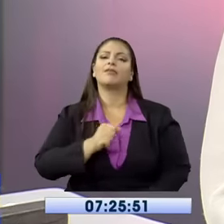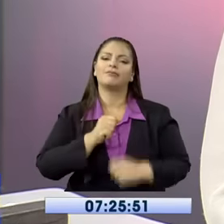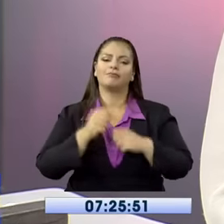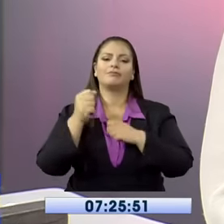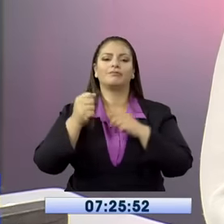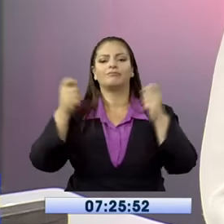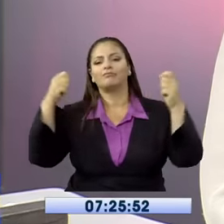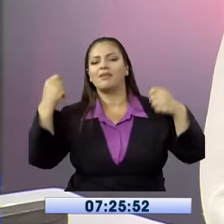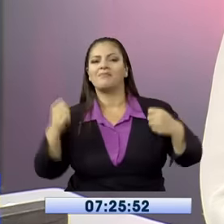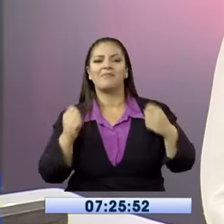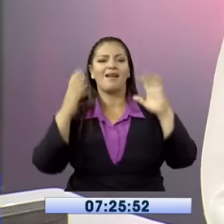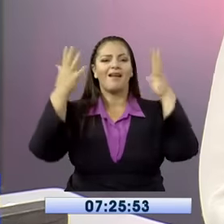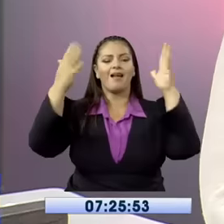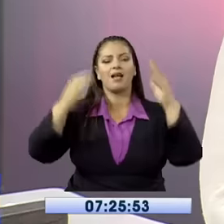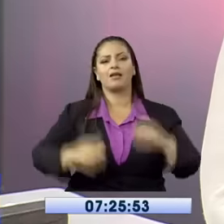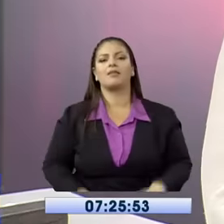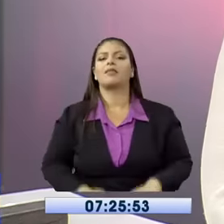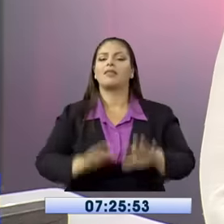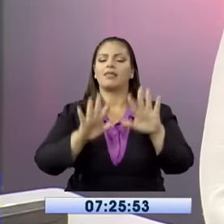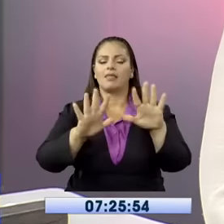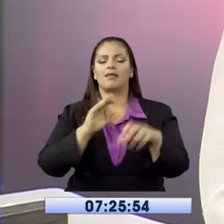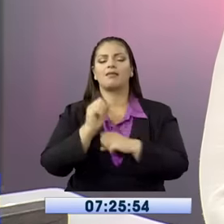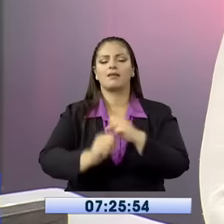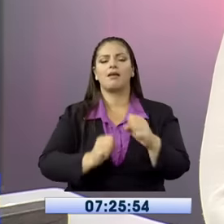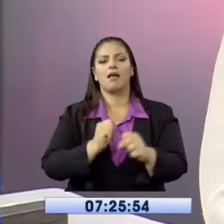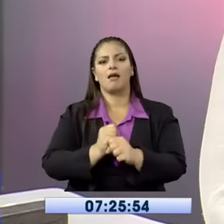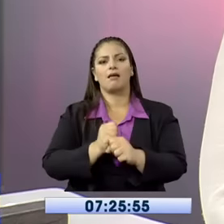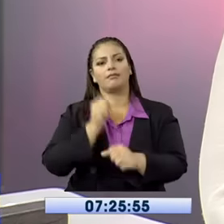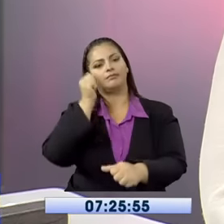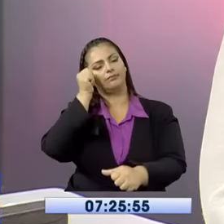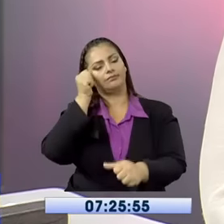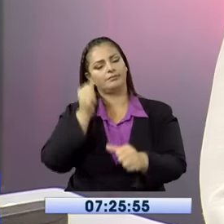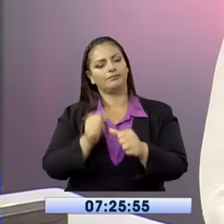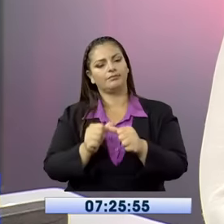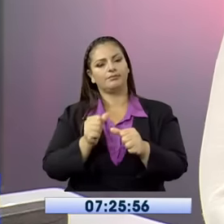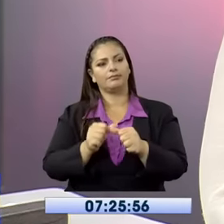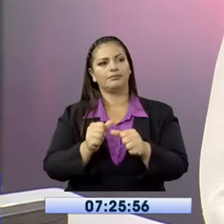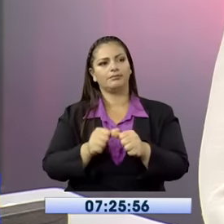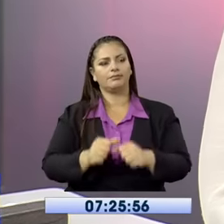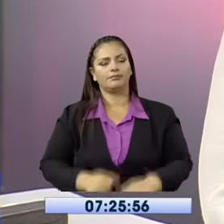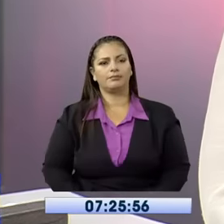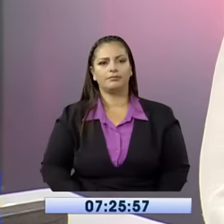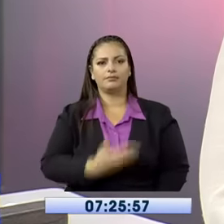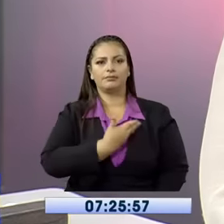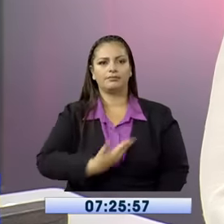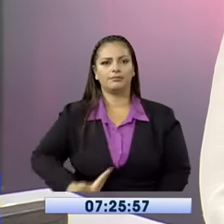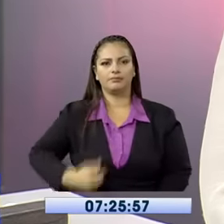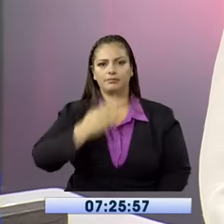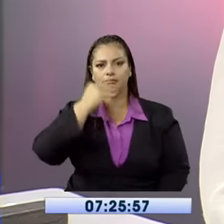aprovechó la oportunidad para despedirse asegurando que este Será su último